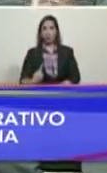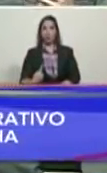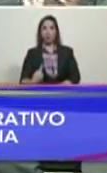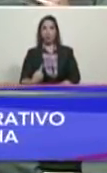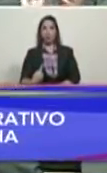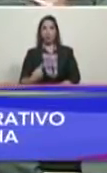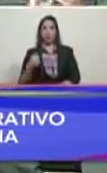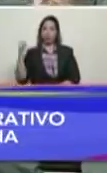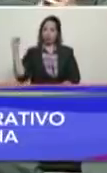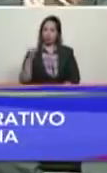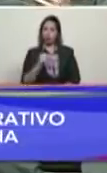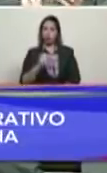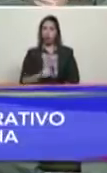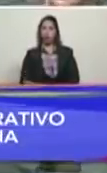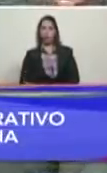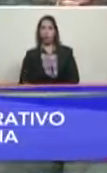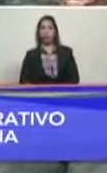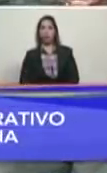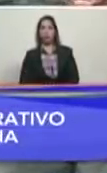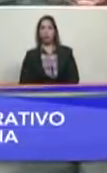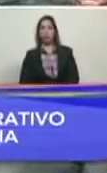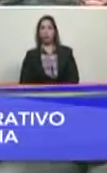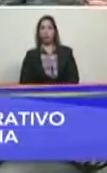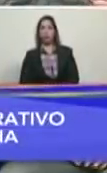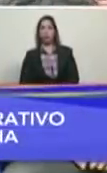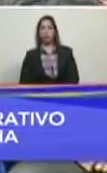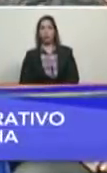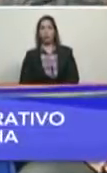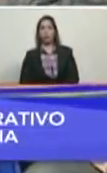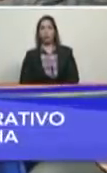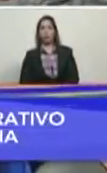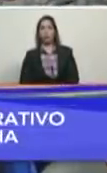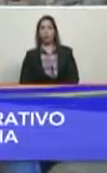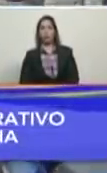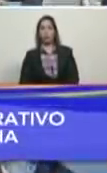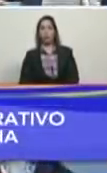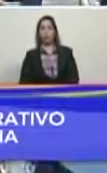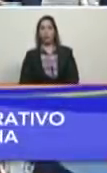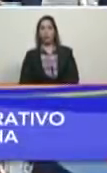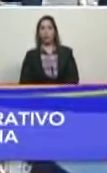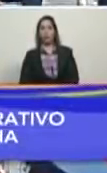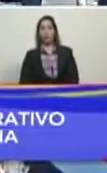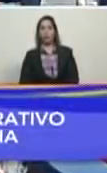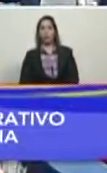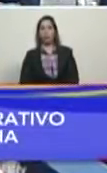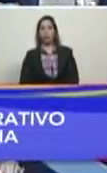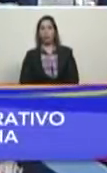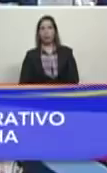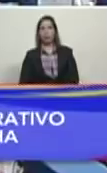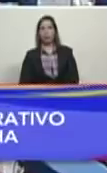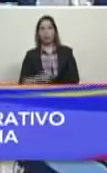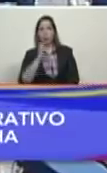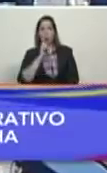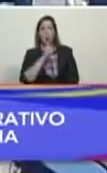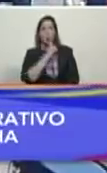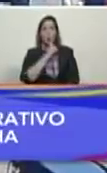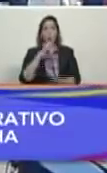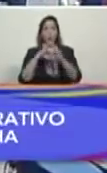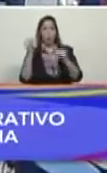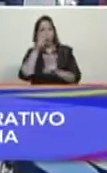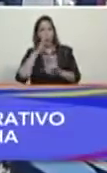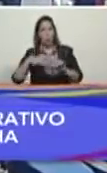Así se hizo. He condecorado a la tripulación a nombre de todo el pueblo.